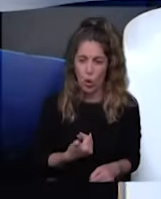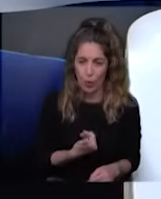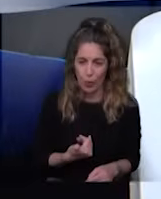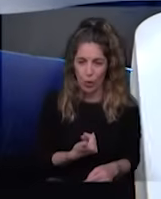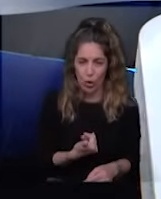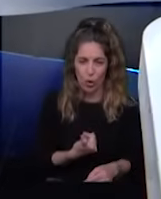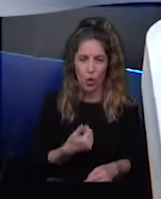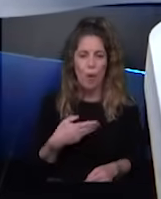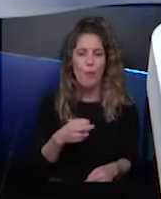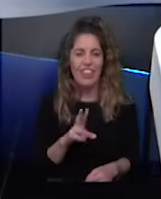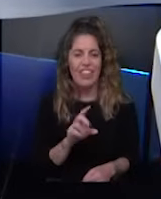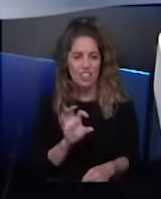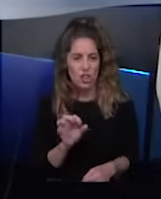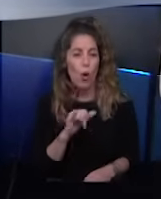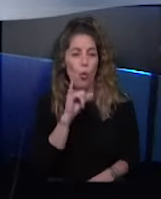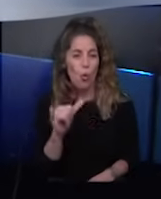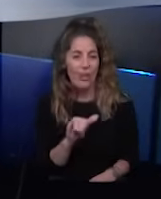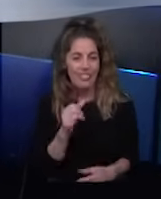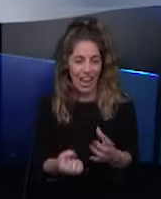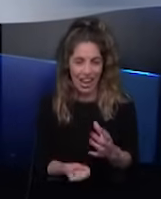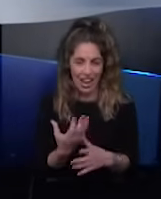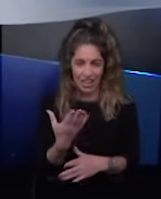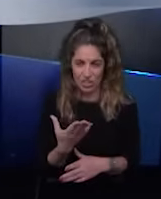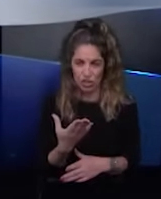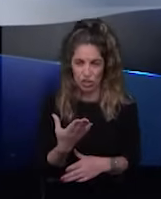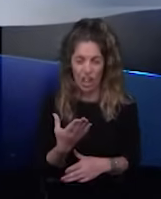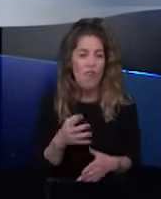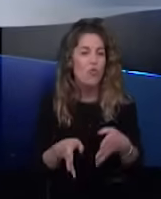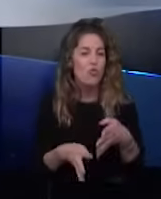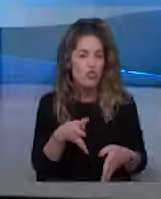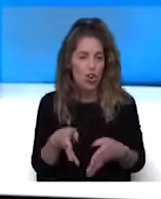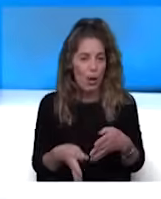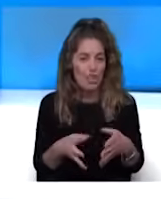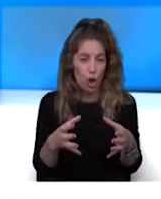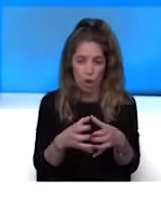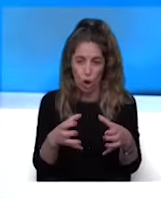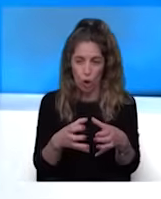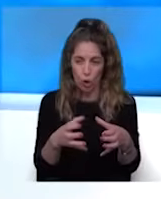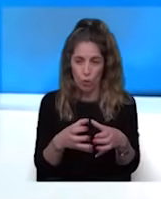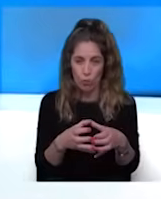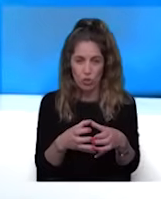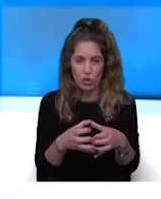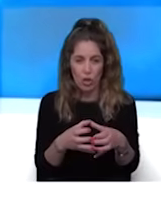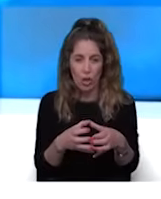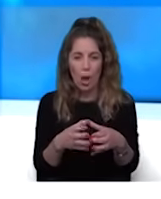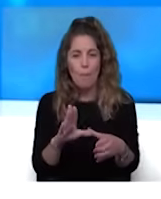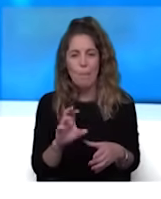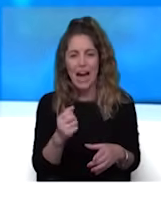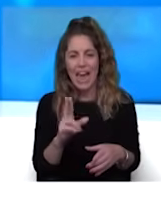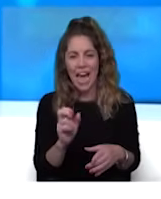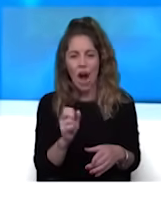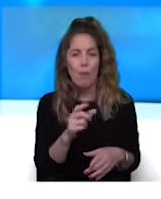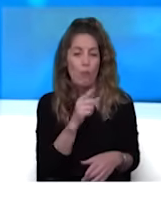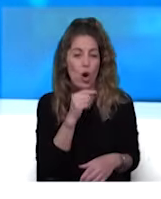bardesio cuenta cómo fue la creación y el funcionamiento de los grupos parapoliciales que